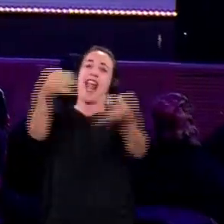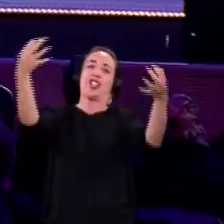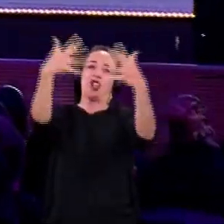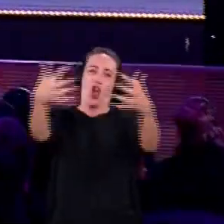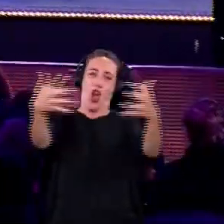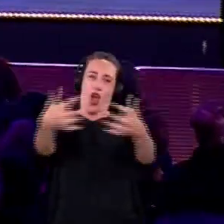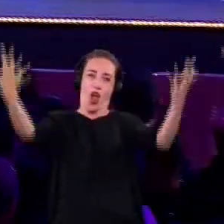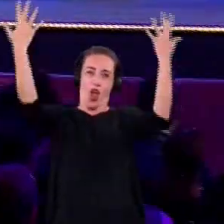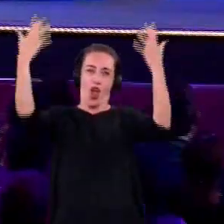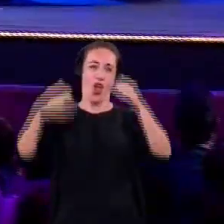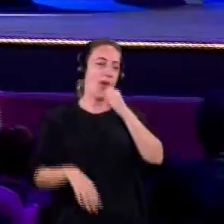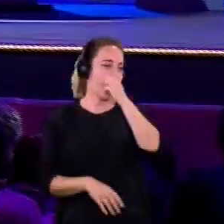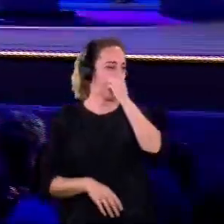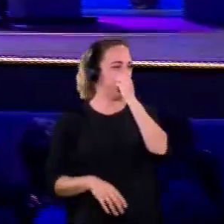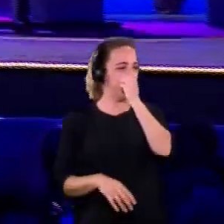correcto.